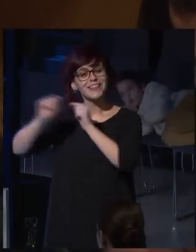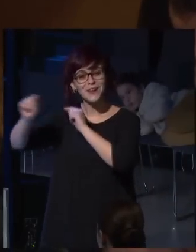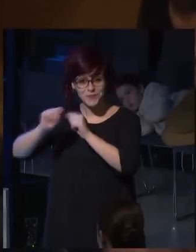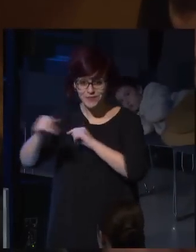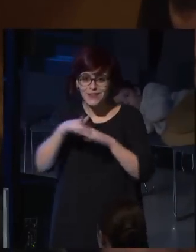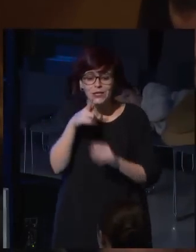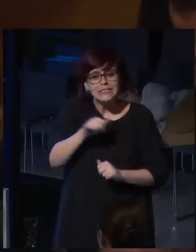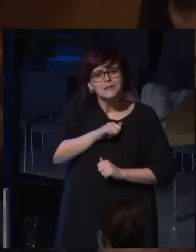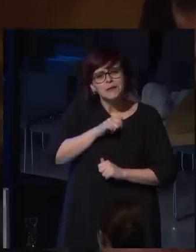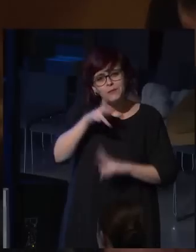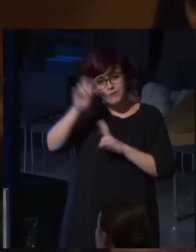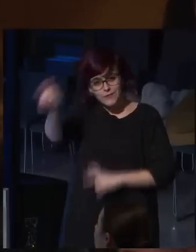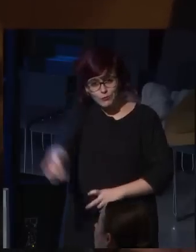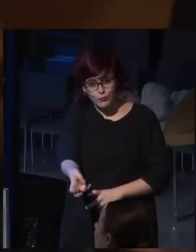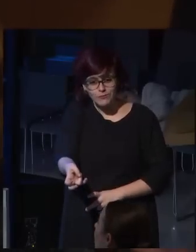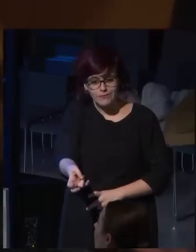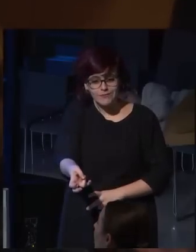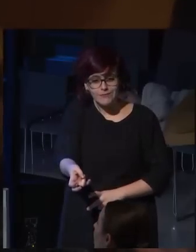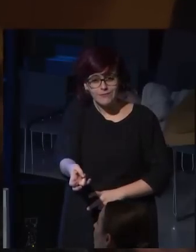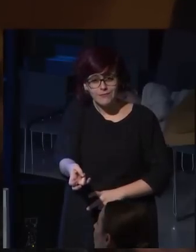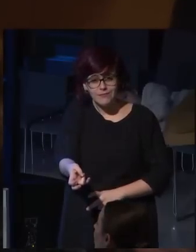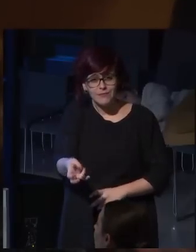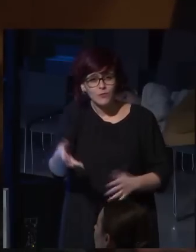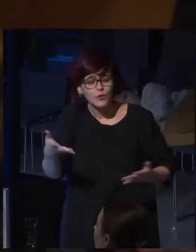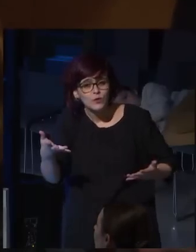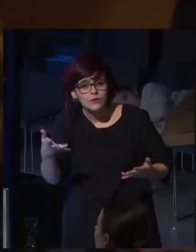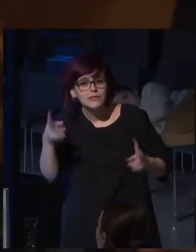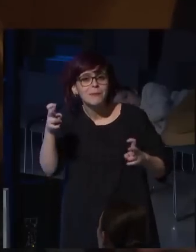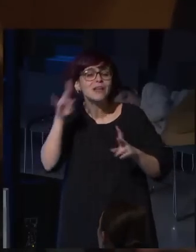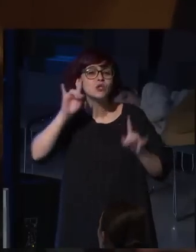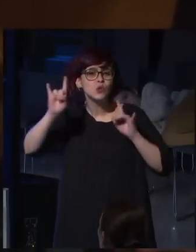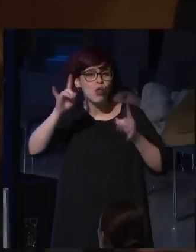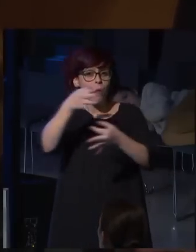Porque desde el punto de vista técnico, a lo mejor, lo del sonido perfecto